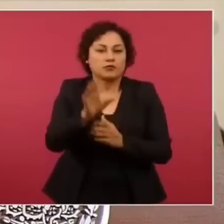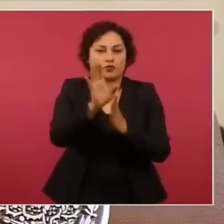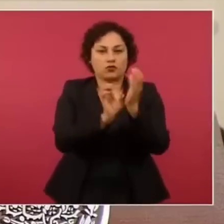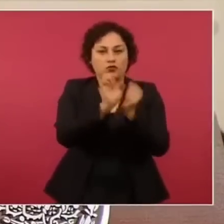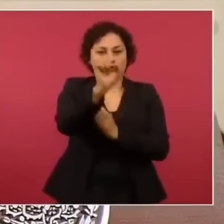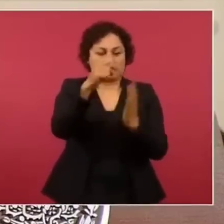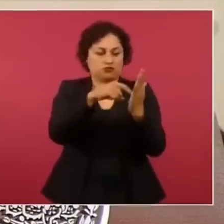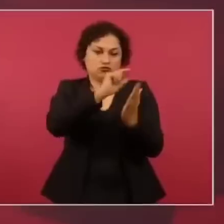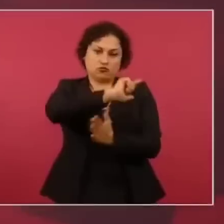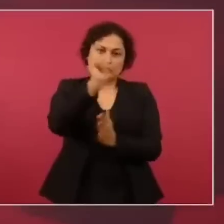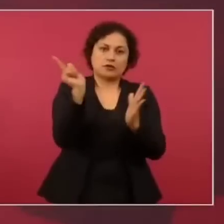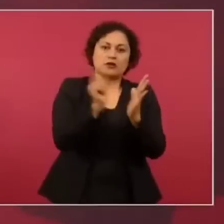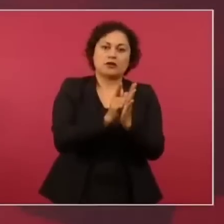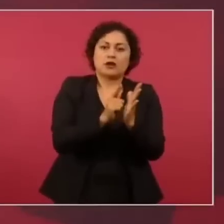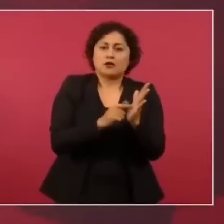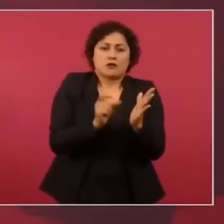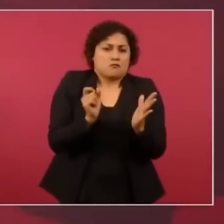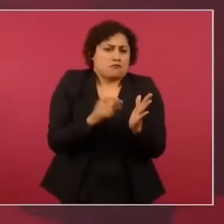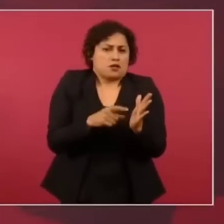vigente,